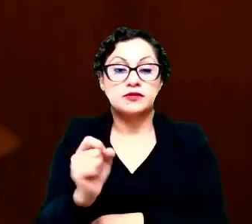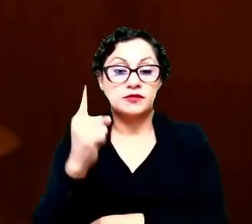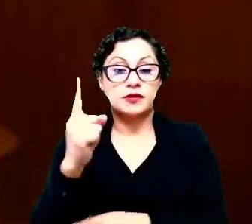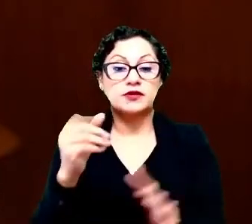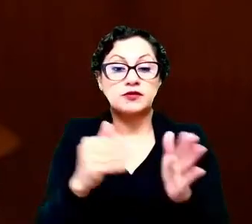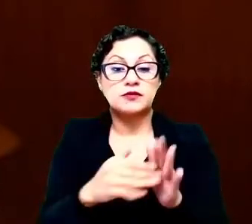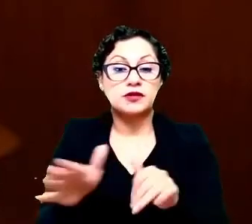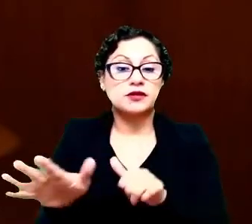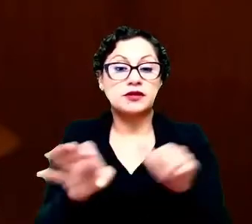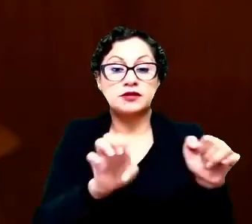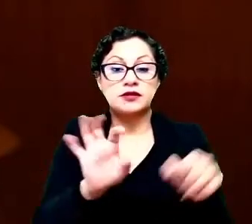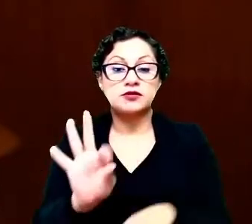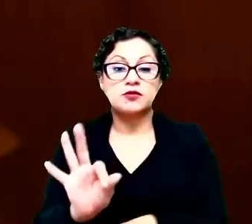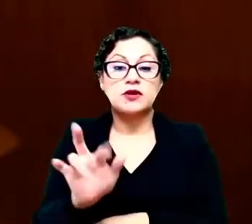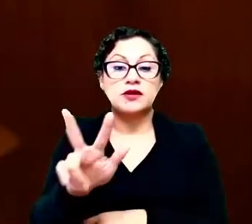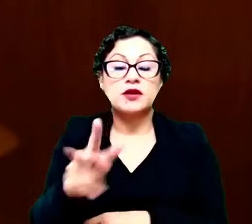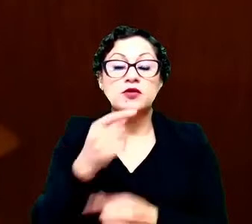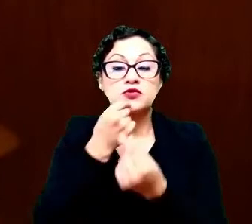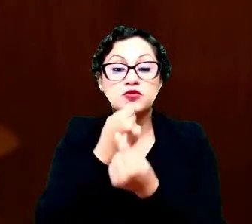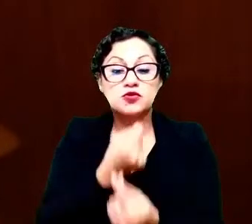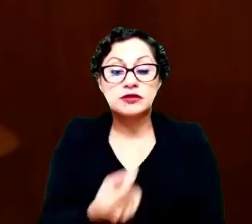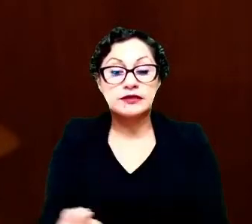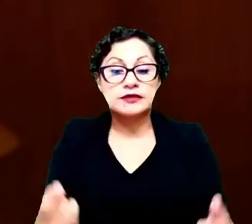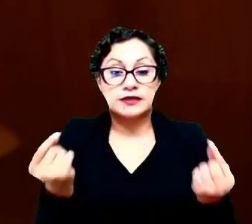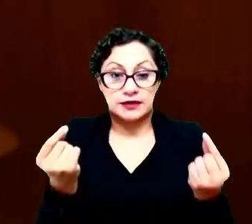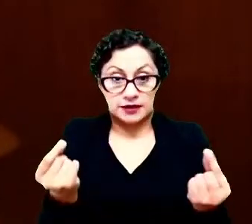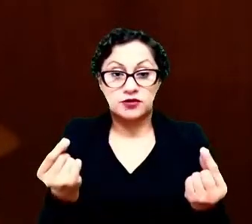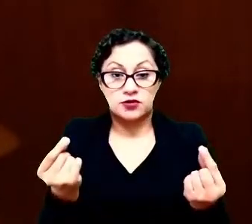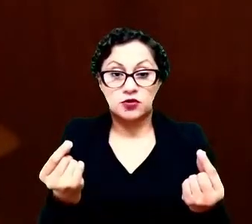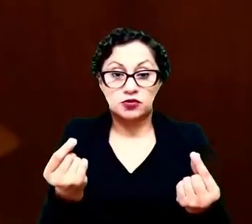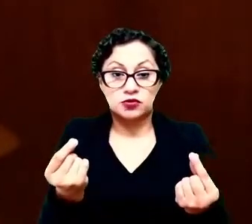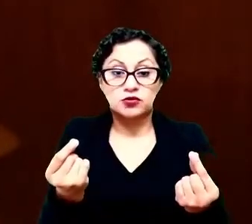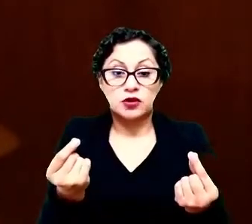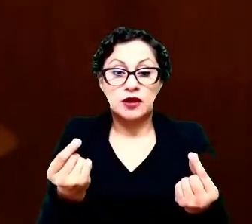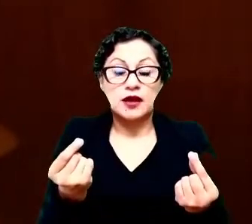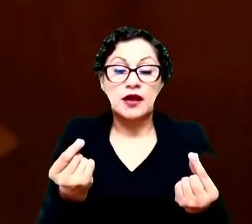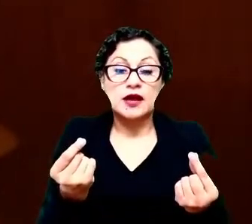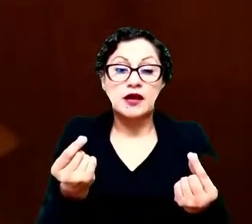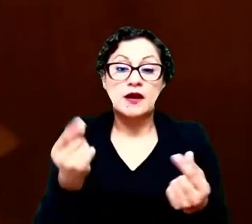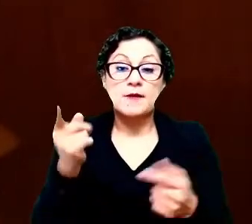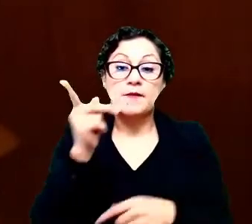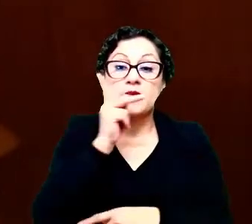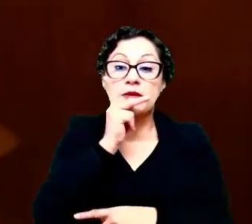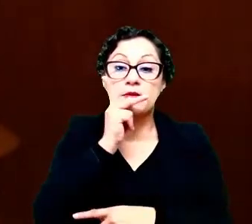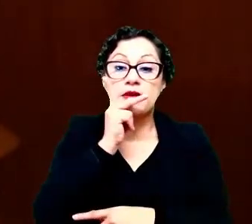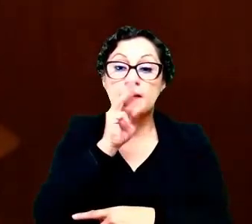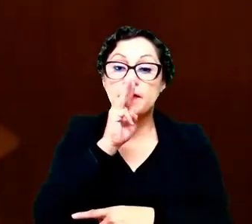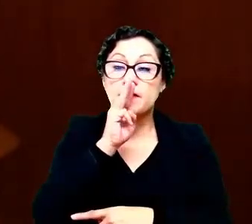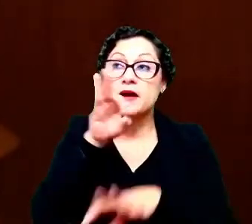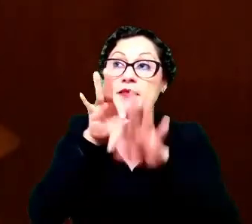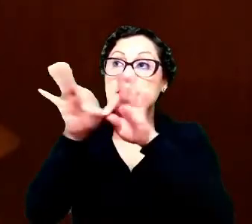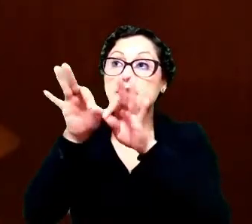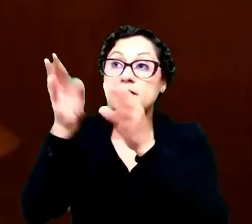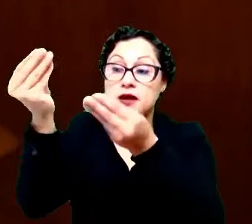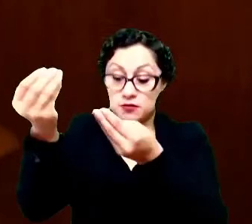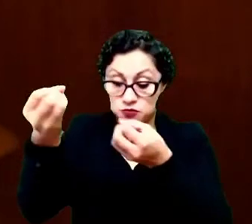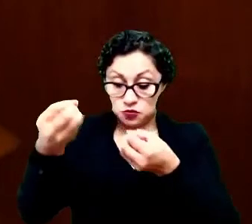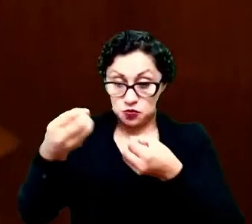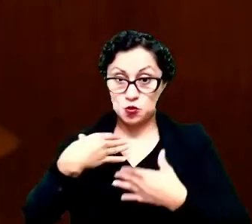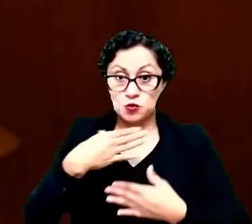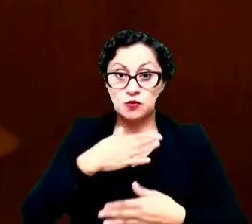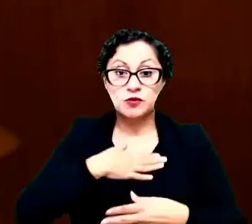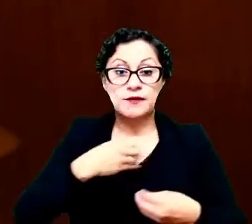421,000,644 niños que dependen del salario de estos hombres y de estas